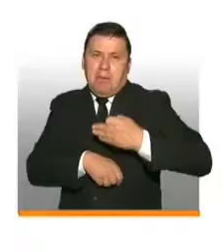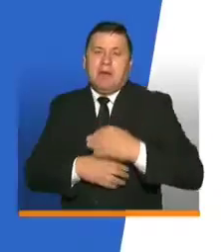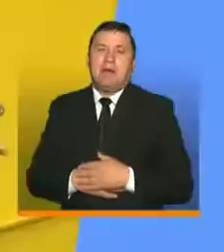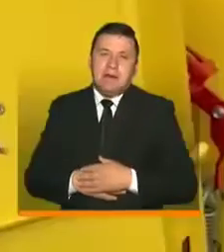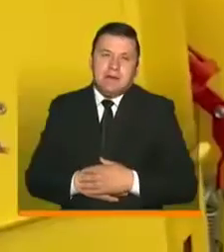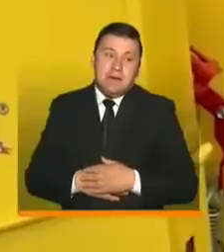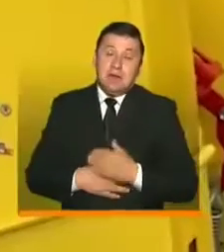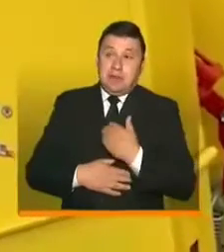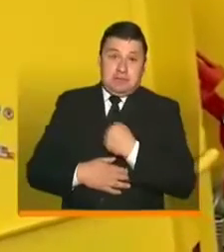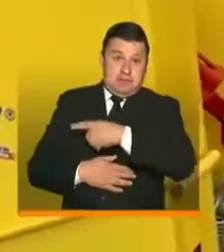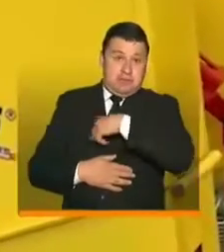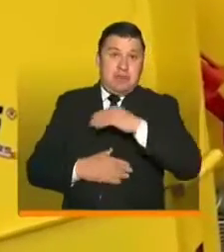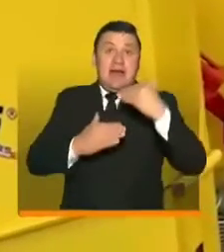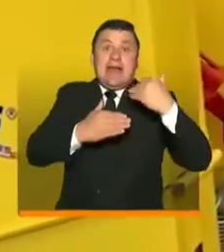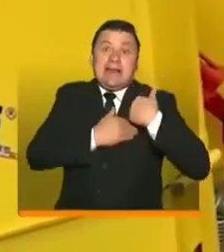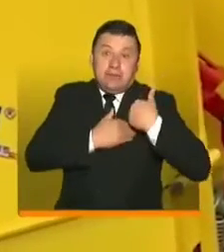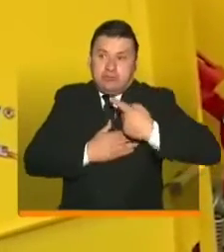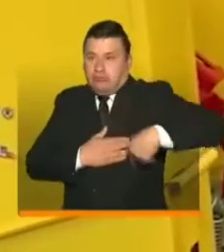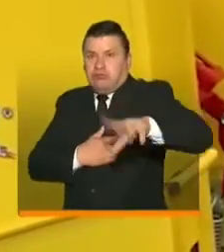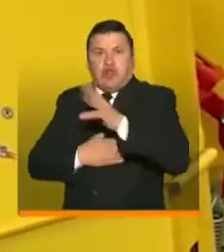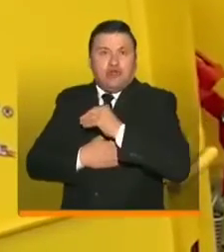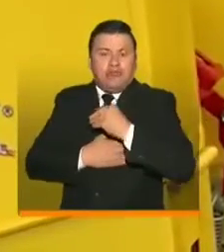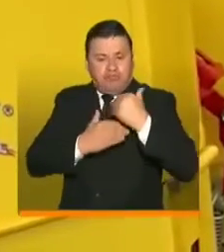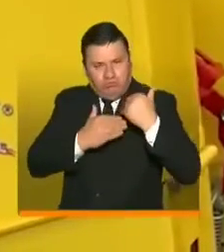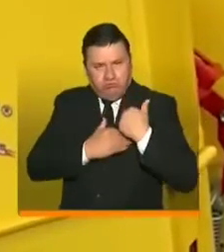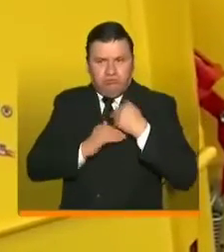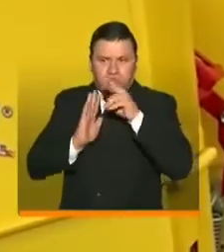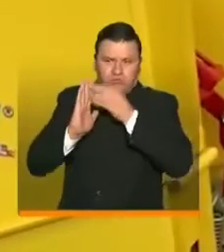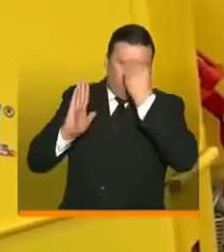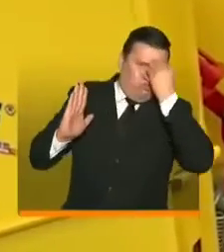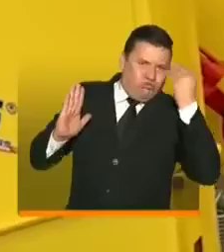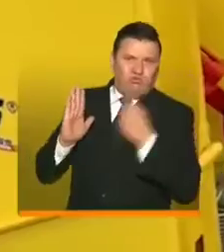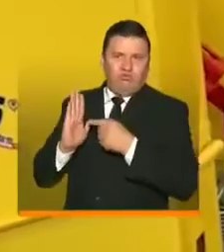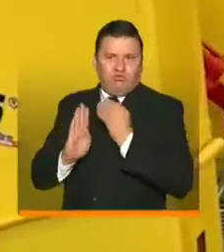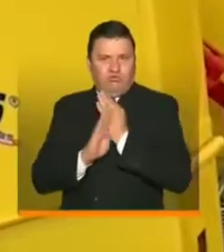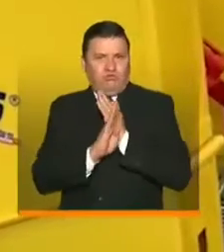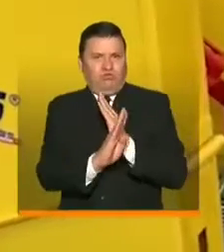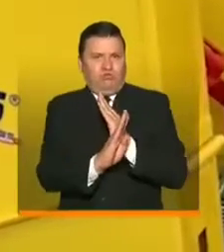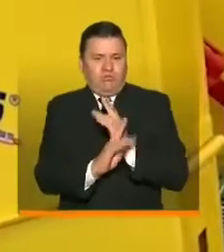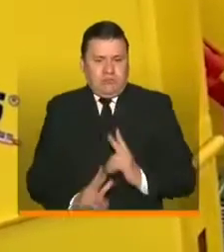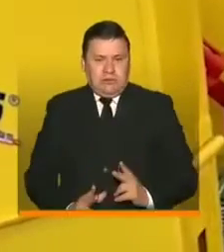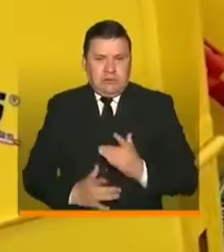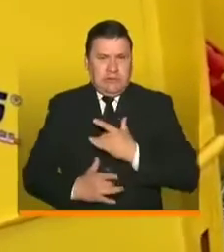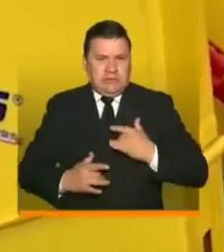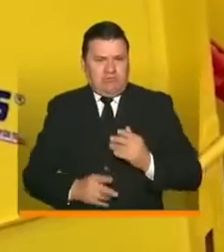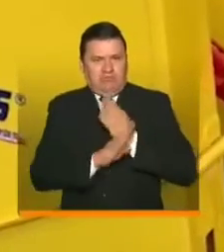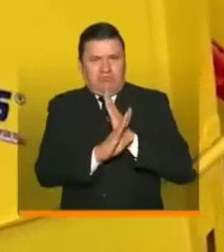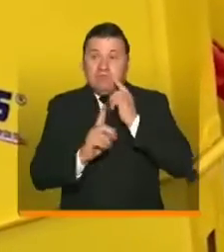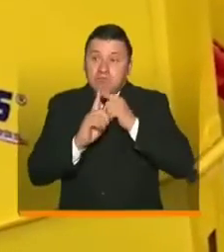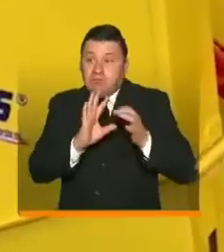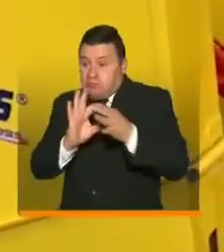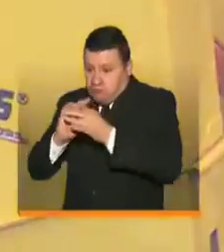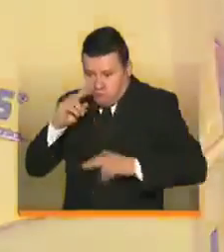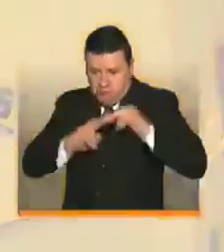En Tenagos somos responsables, adoptamos los protocolos de bioseguridad. Juntos